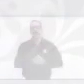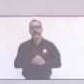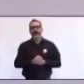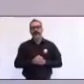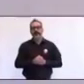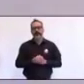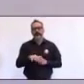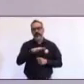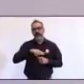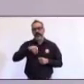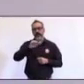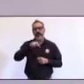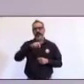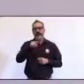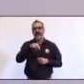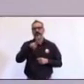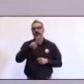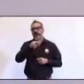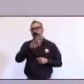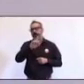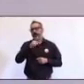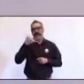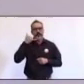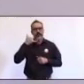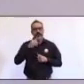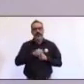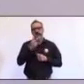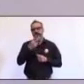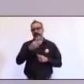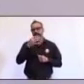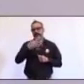Colonia Anzures, y el número de atención es el 214-0000.